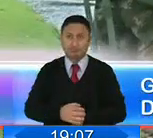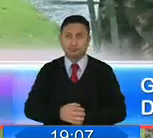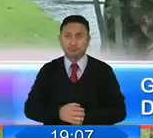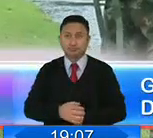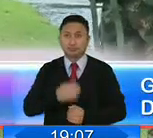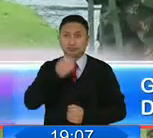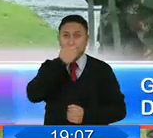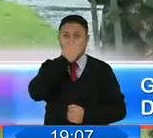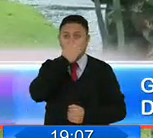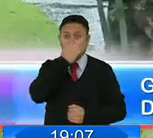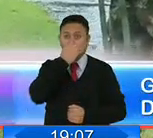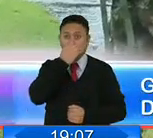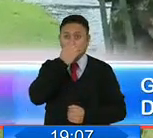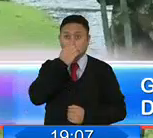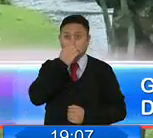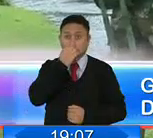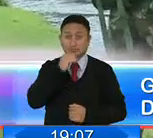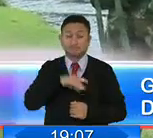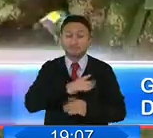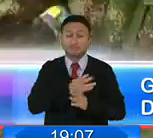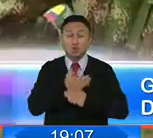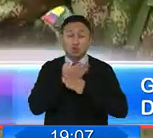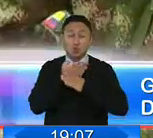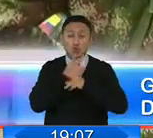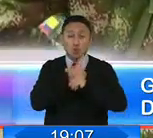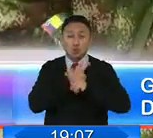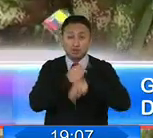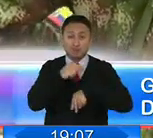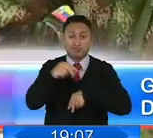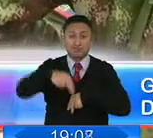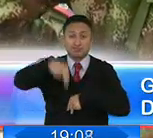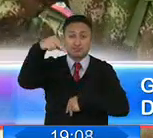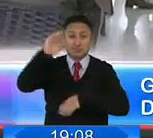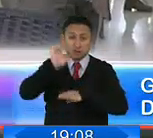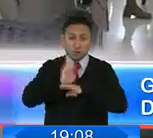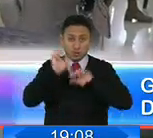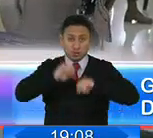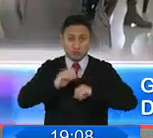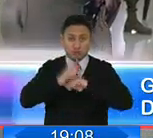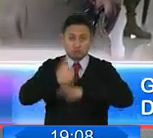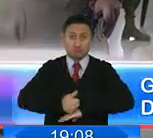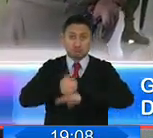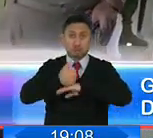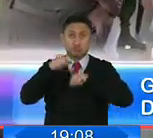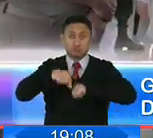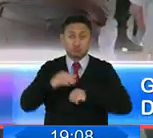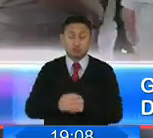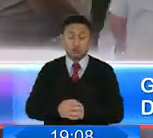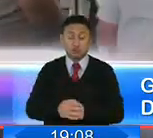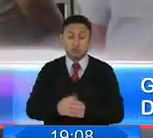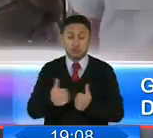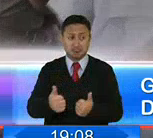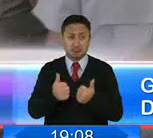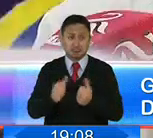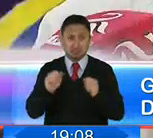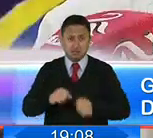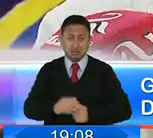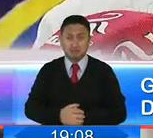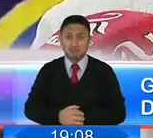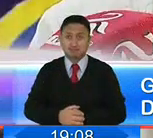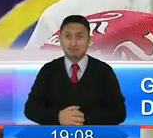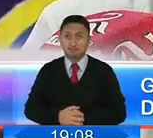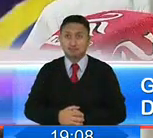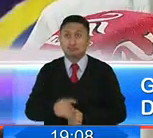Los detalles de estas acciones de protección del territorio en la frontera norte son calificados por la autoridad de altamente satisfactorios.